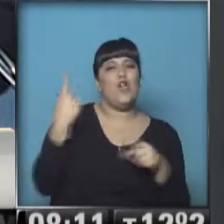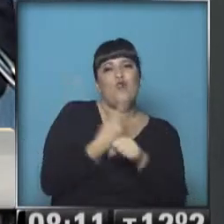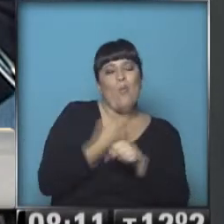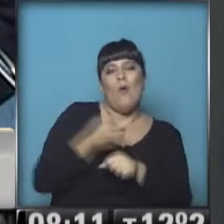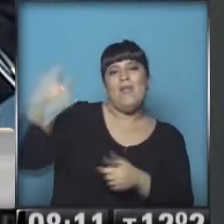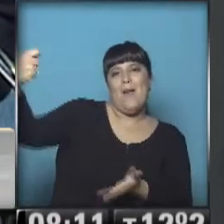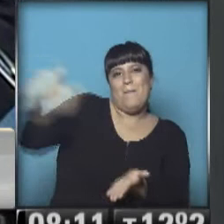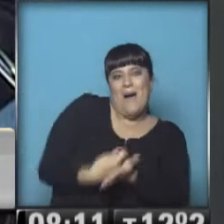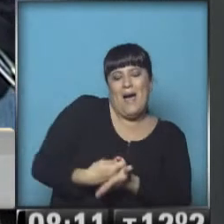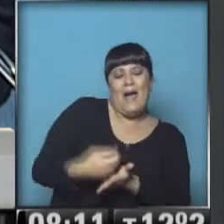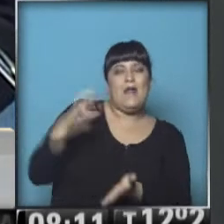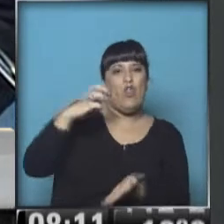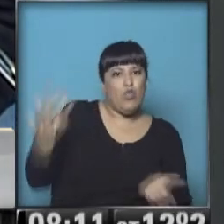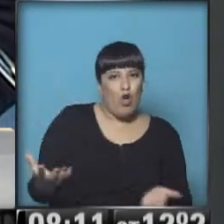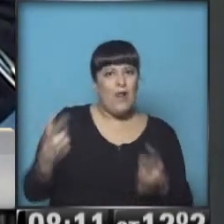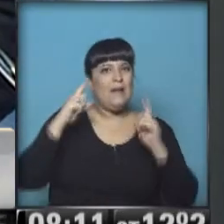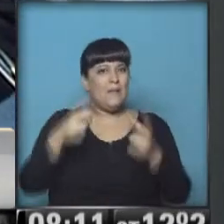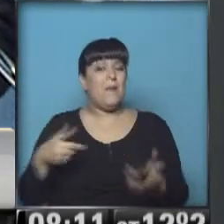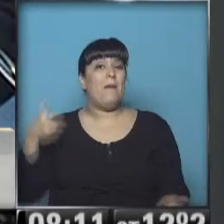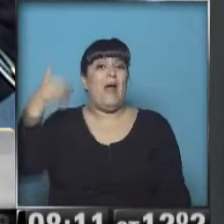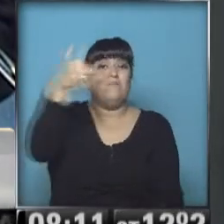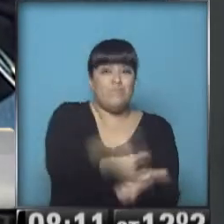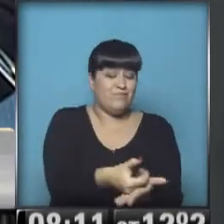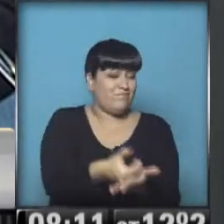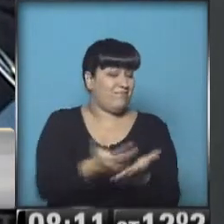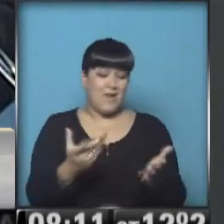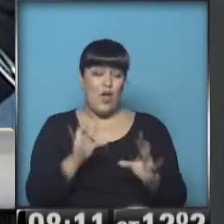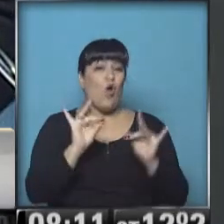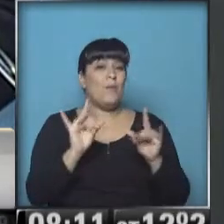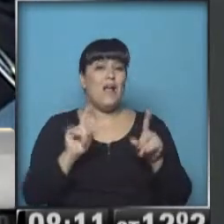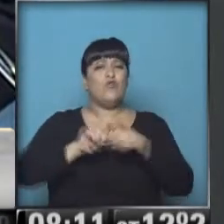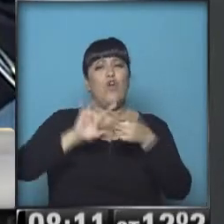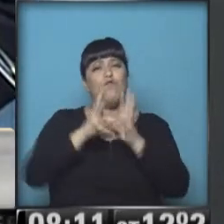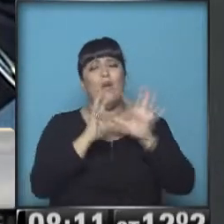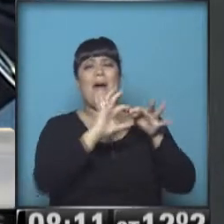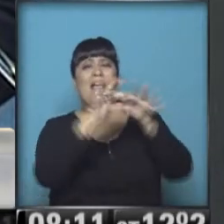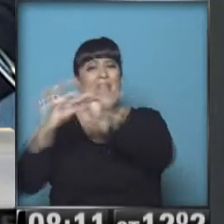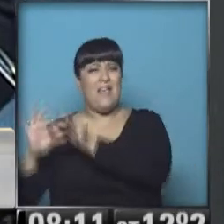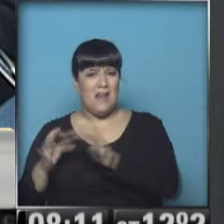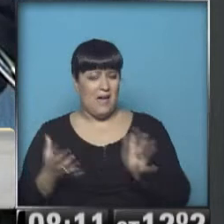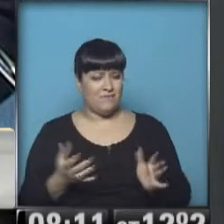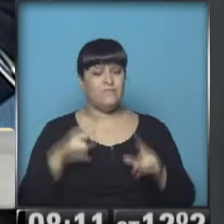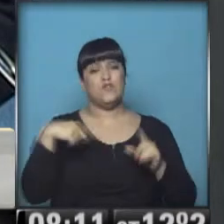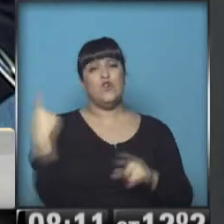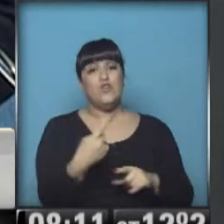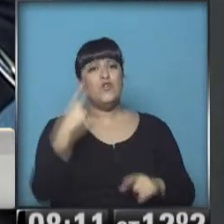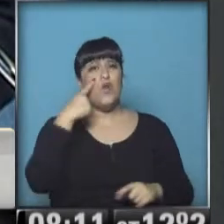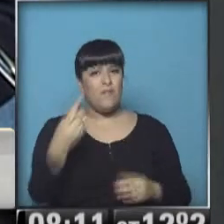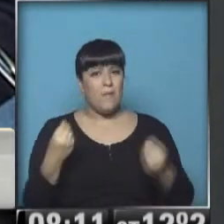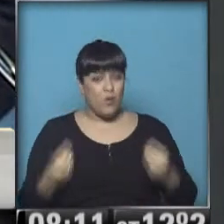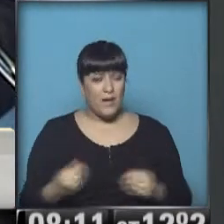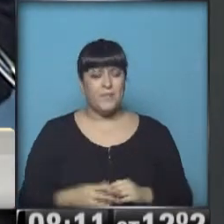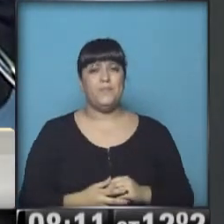rentabilidades empresas y de la tasa de reinversión por lo tanto lo que nosotros hemos observado es que efectivamente la